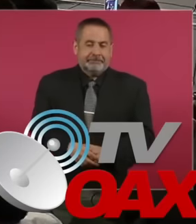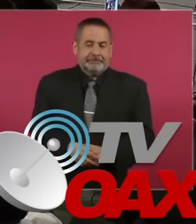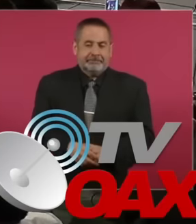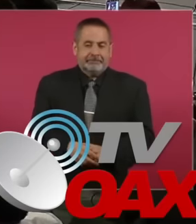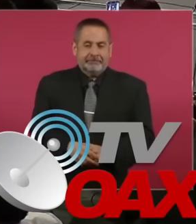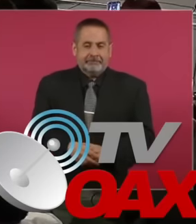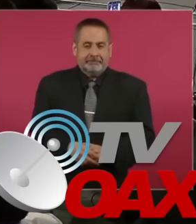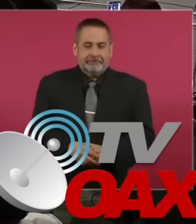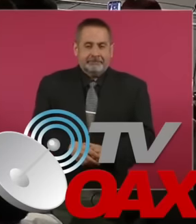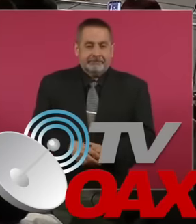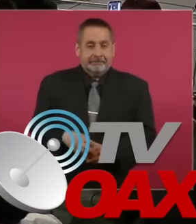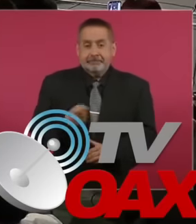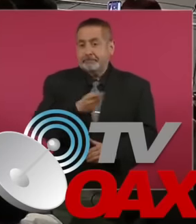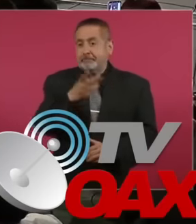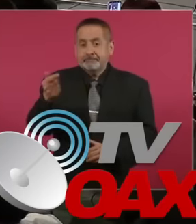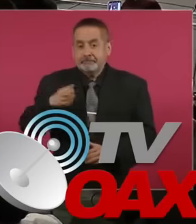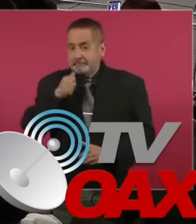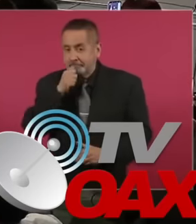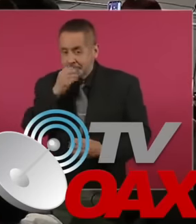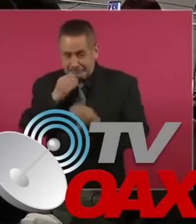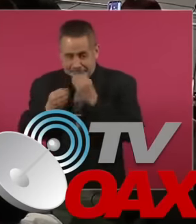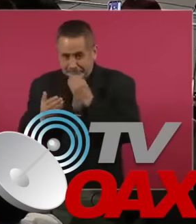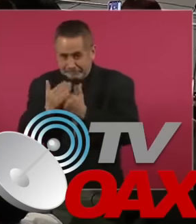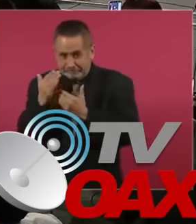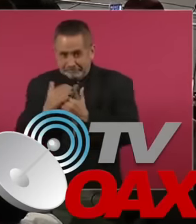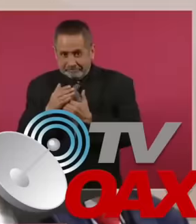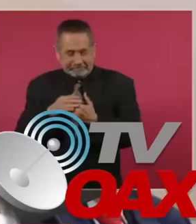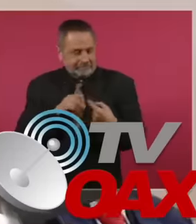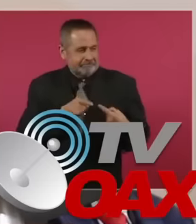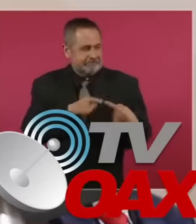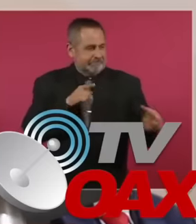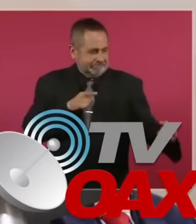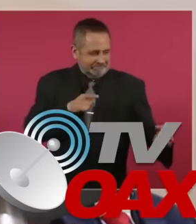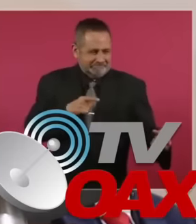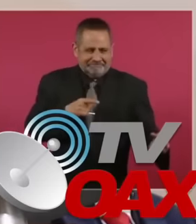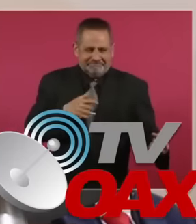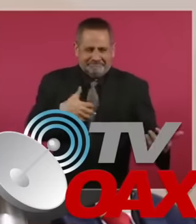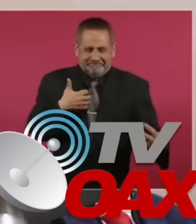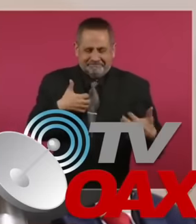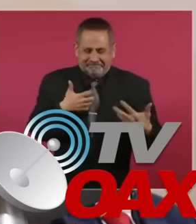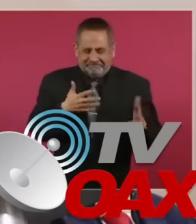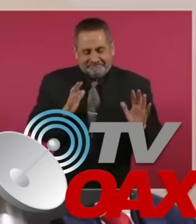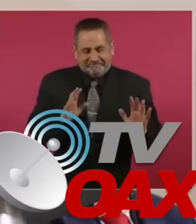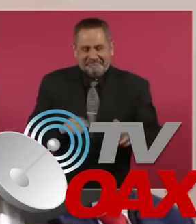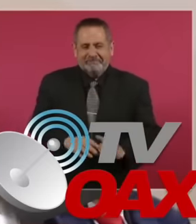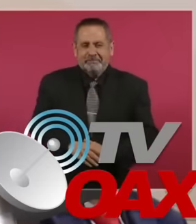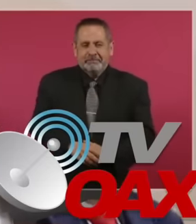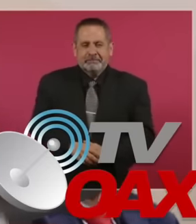Para los que no han desayunado, mis adversarios.